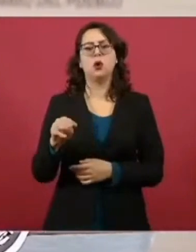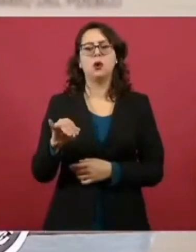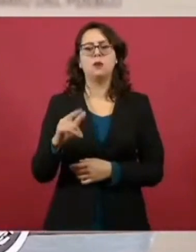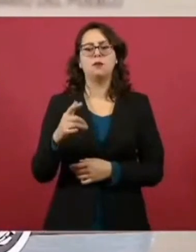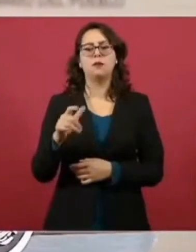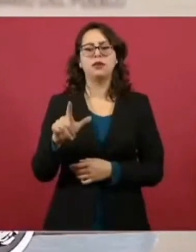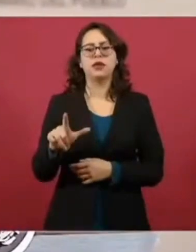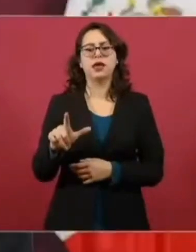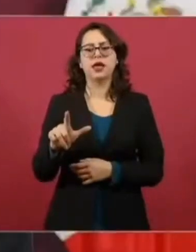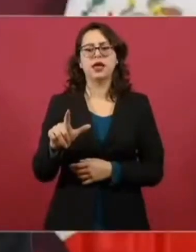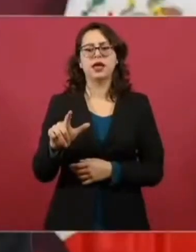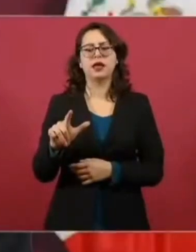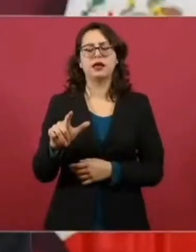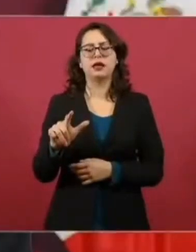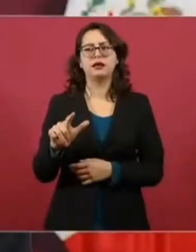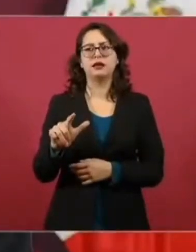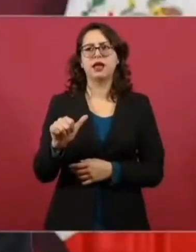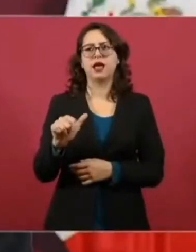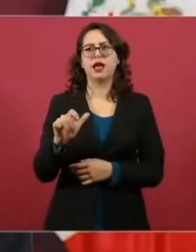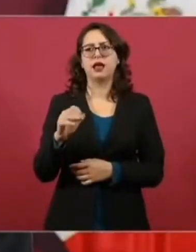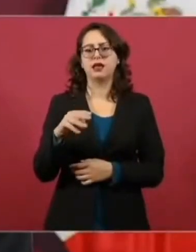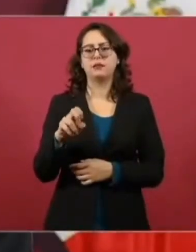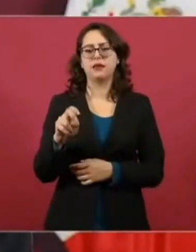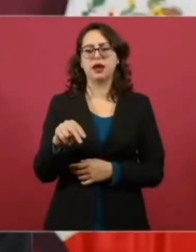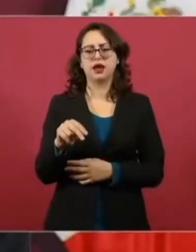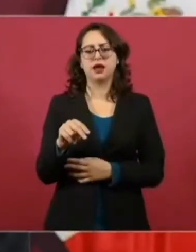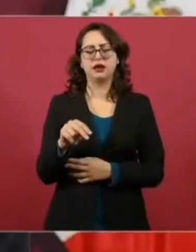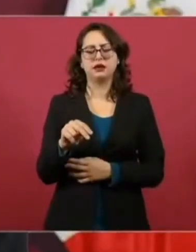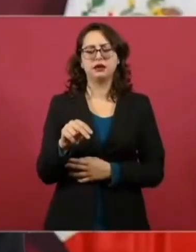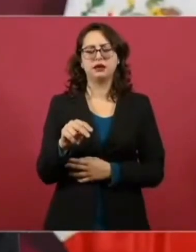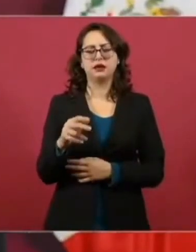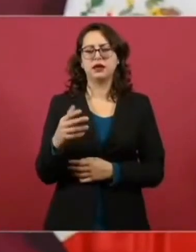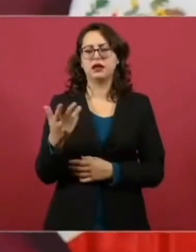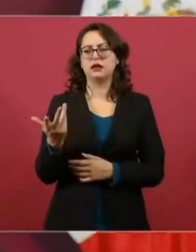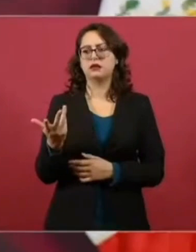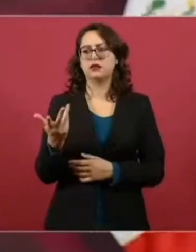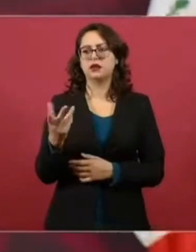a don Adolfo Ruiz Cortines, López